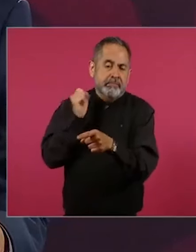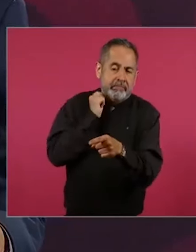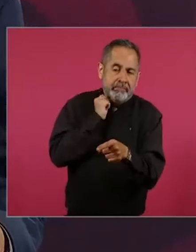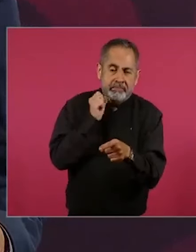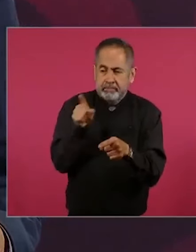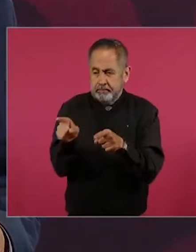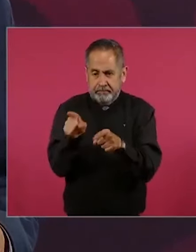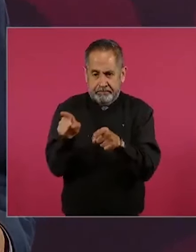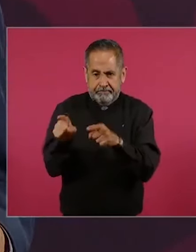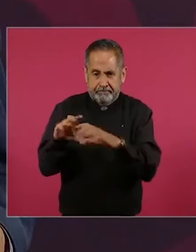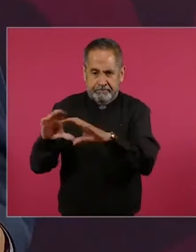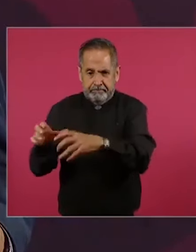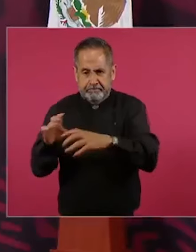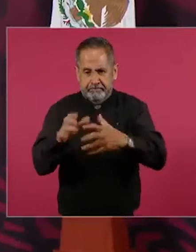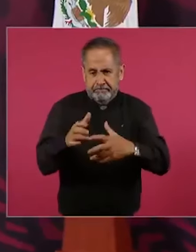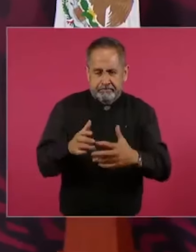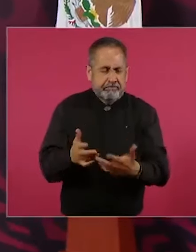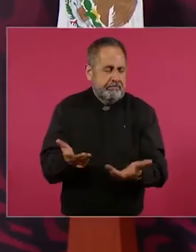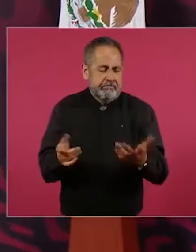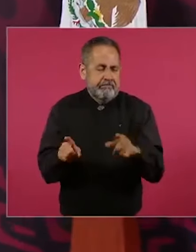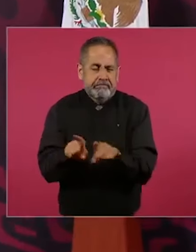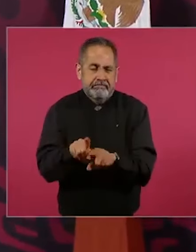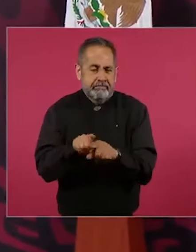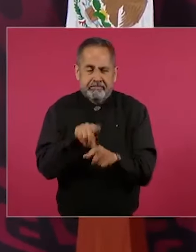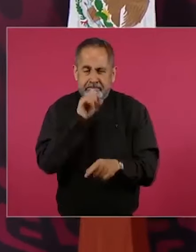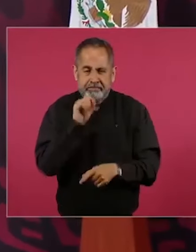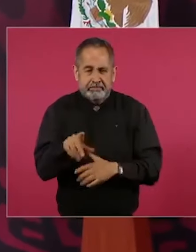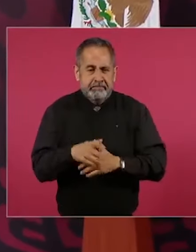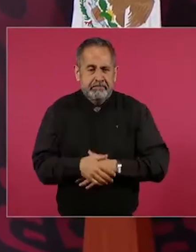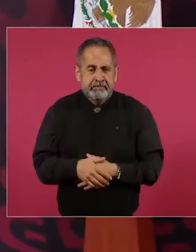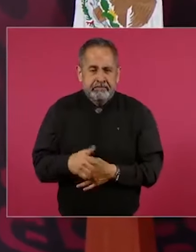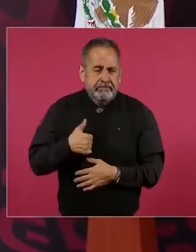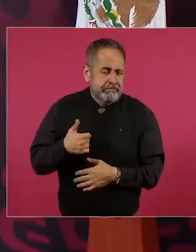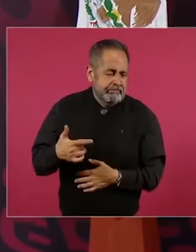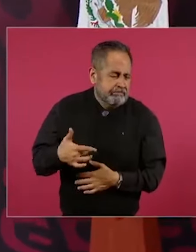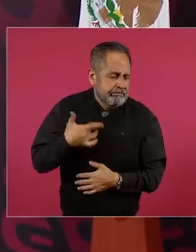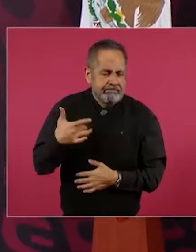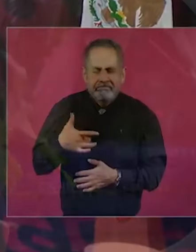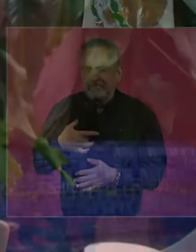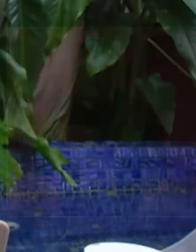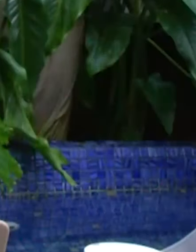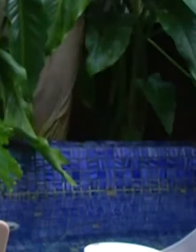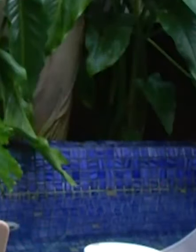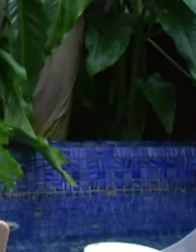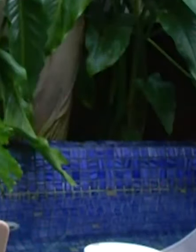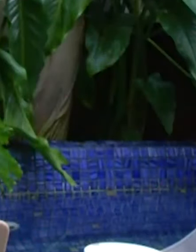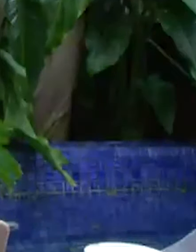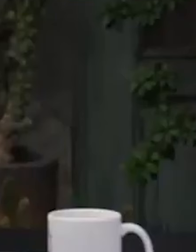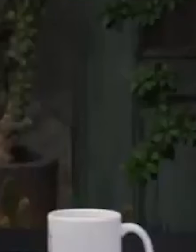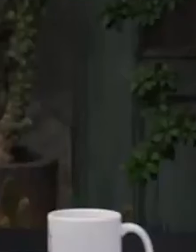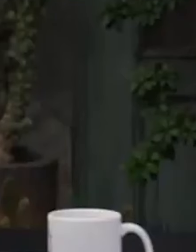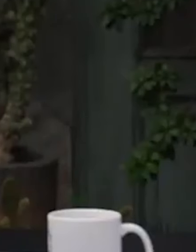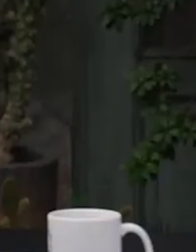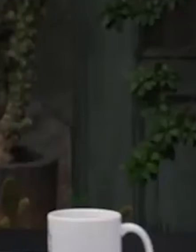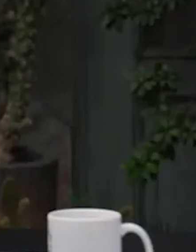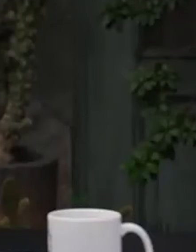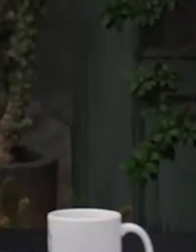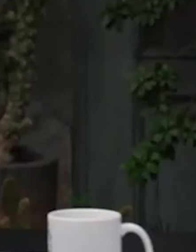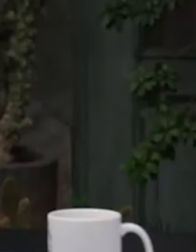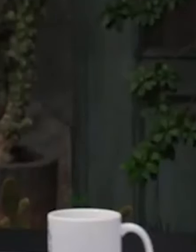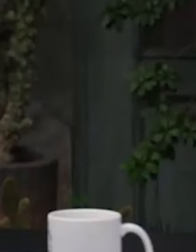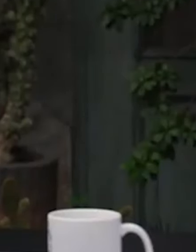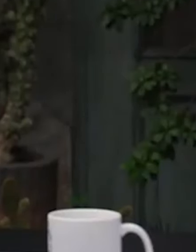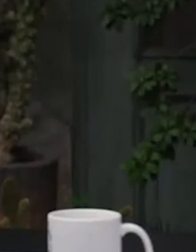ahora, pues también a mí me da muchísimo gusto. Y que los digan like que los que